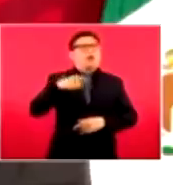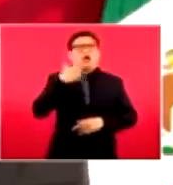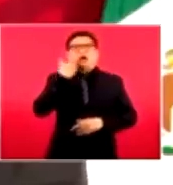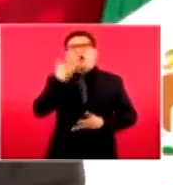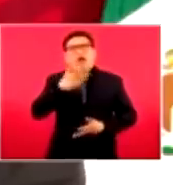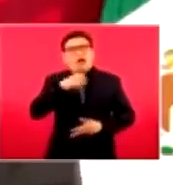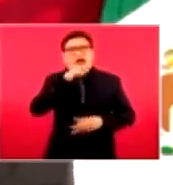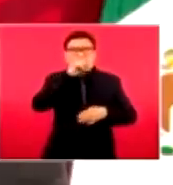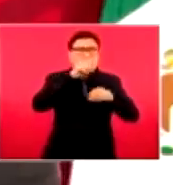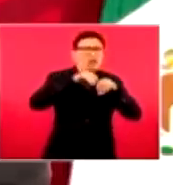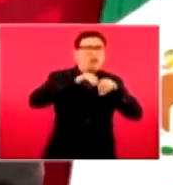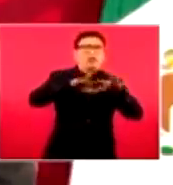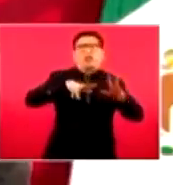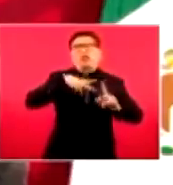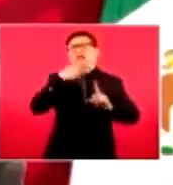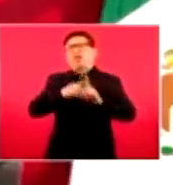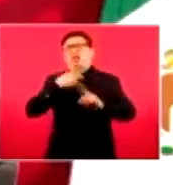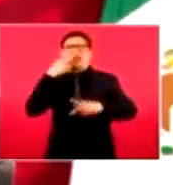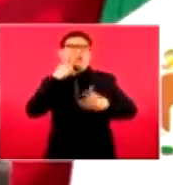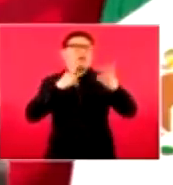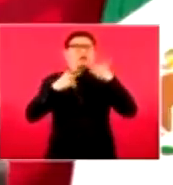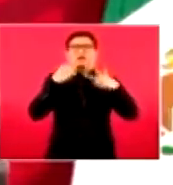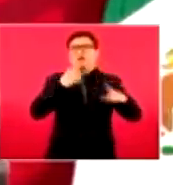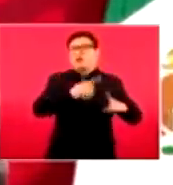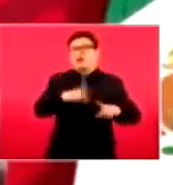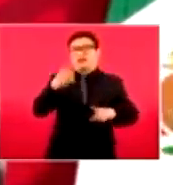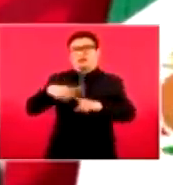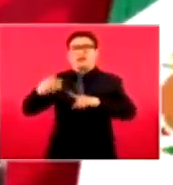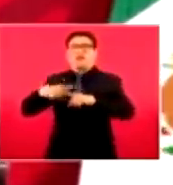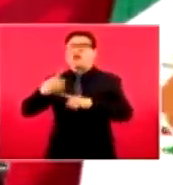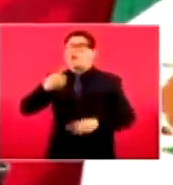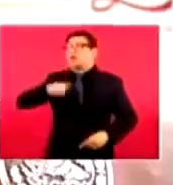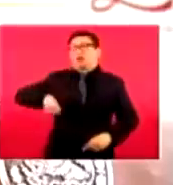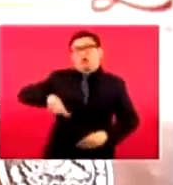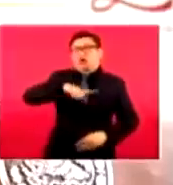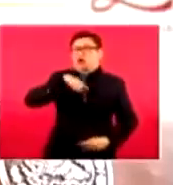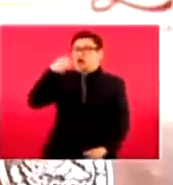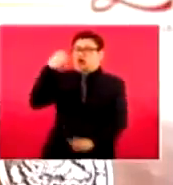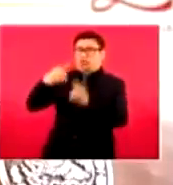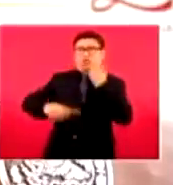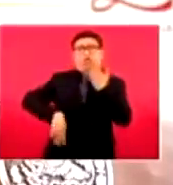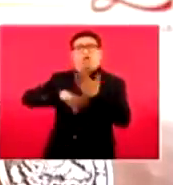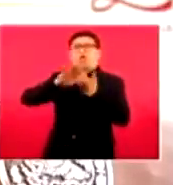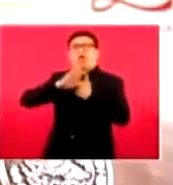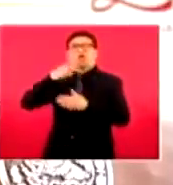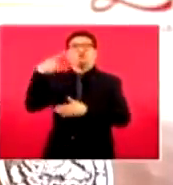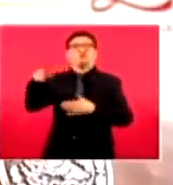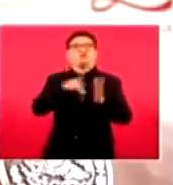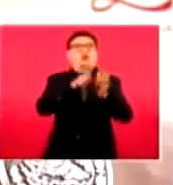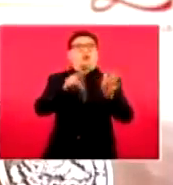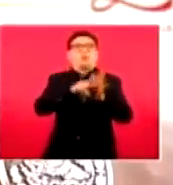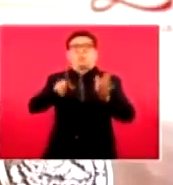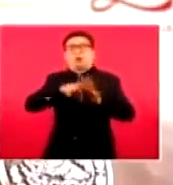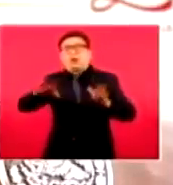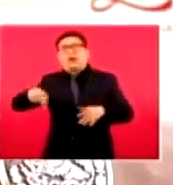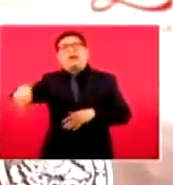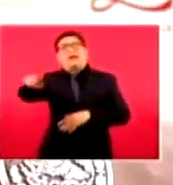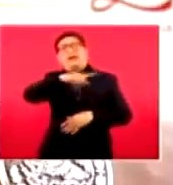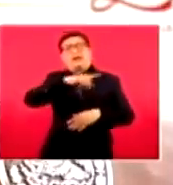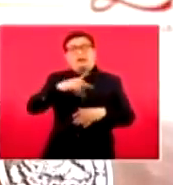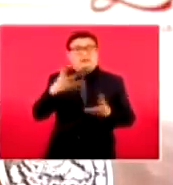y ejecuciones extrajudiciales ordenadas por el Estado durante la guerra contra el